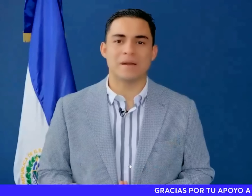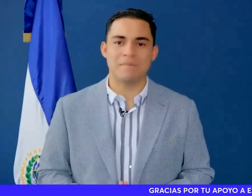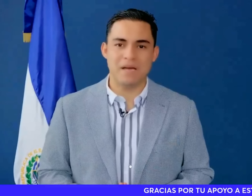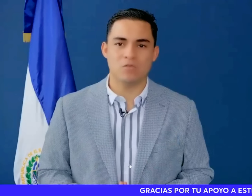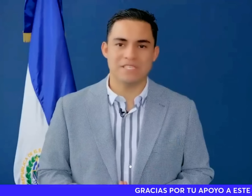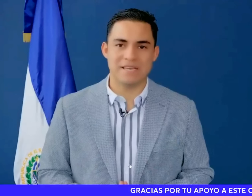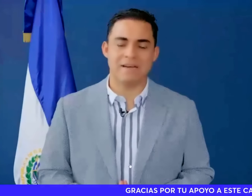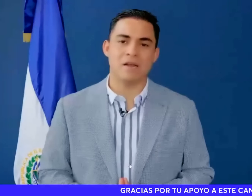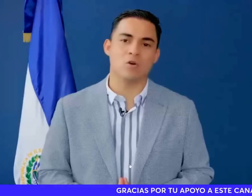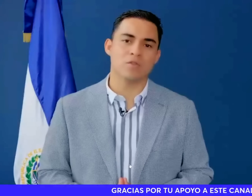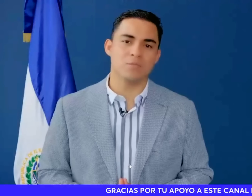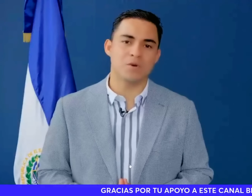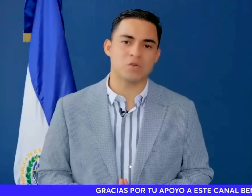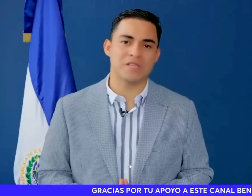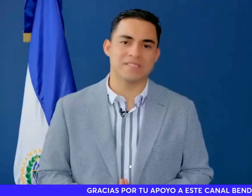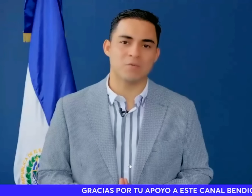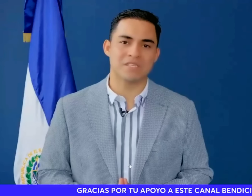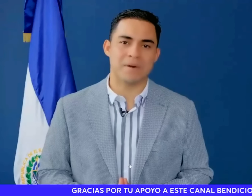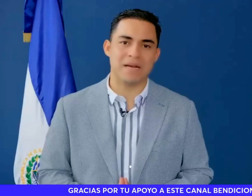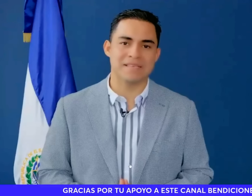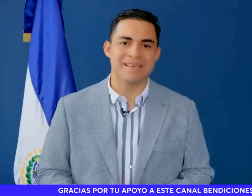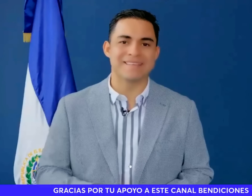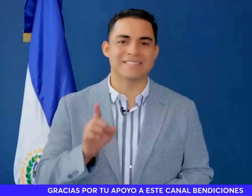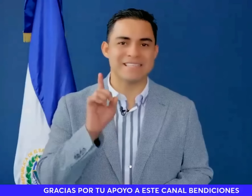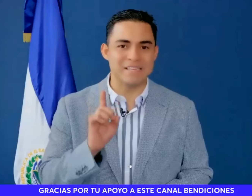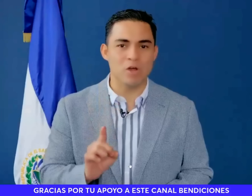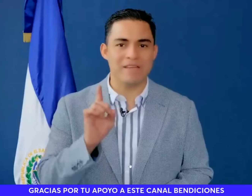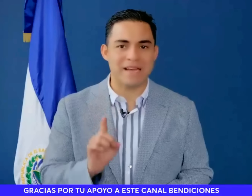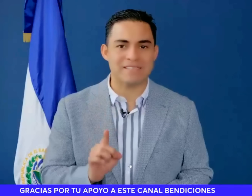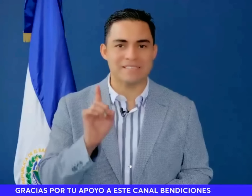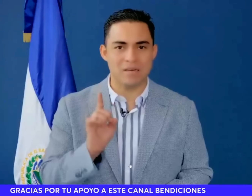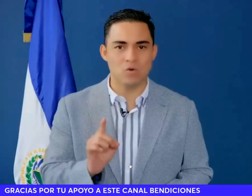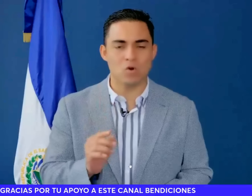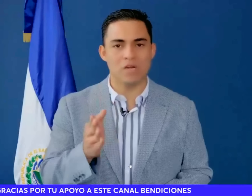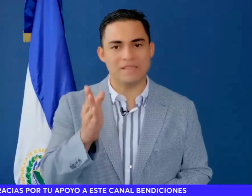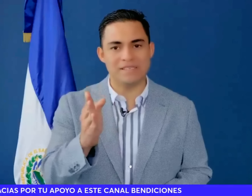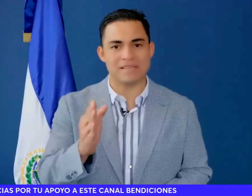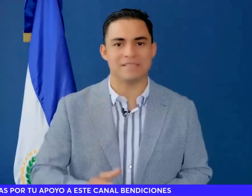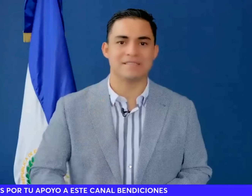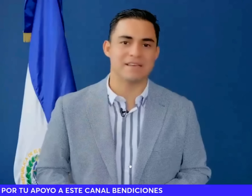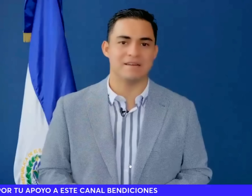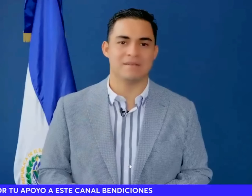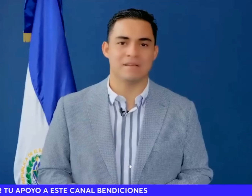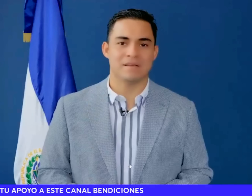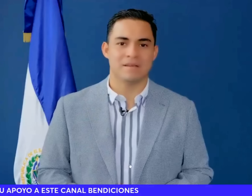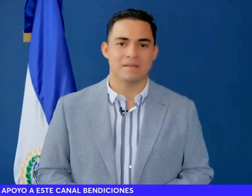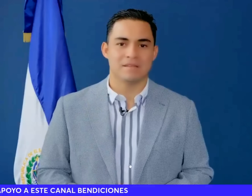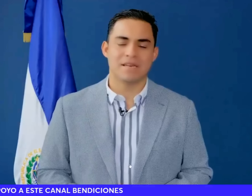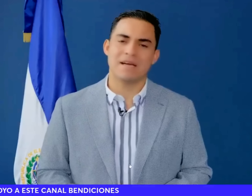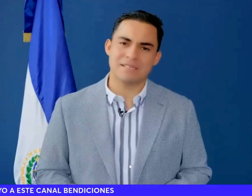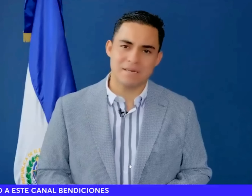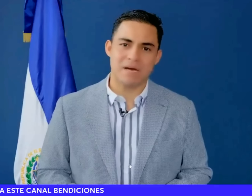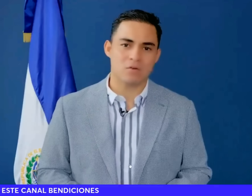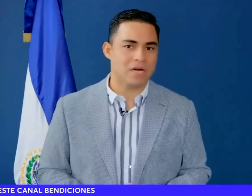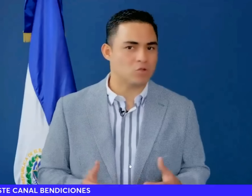ejecutar vía judicial el cobro de impuestos y tasas municipales de 69 casas de lujo en dicha Residencial